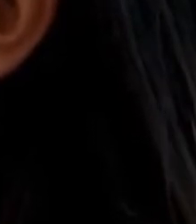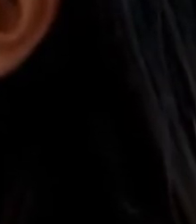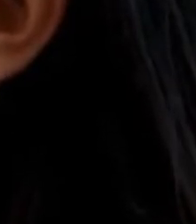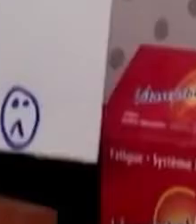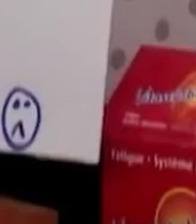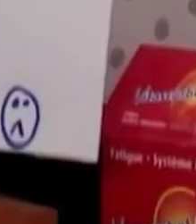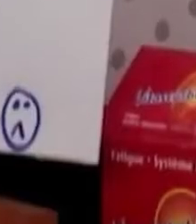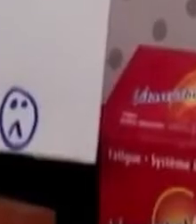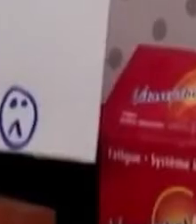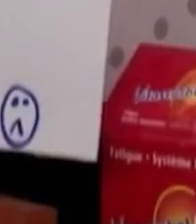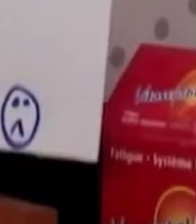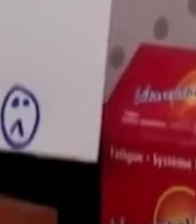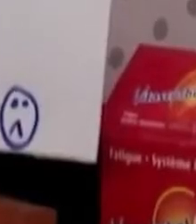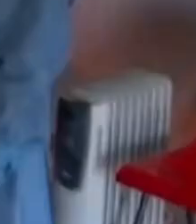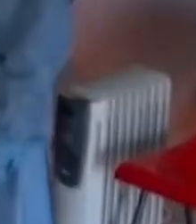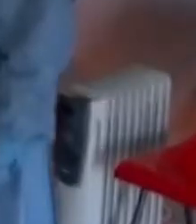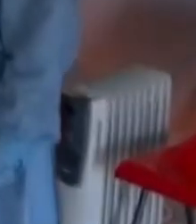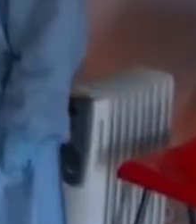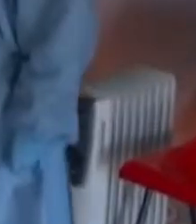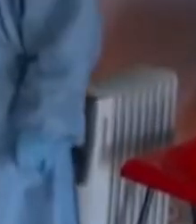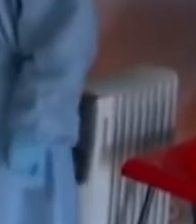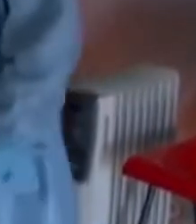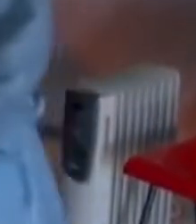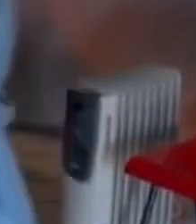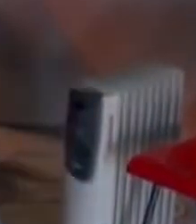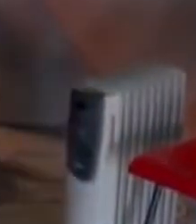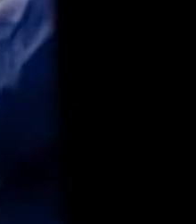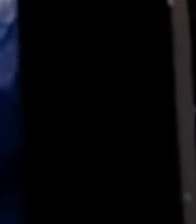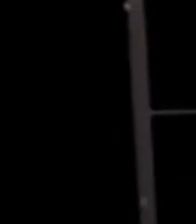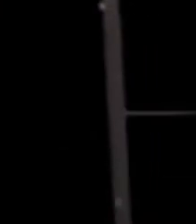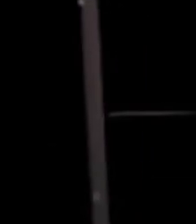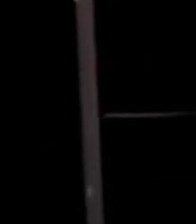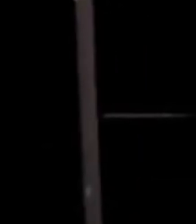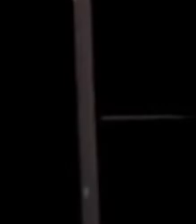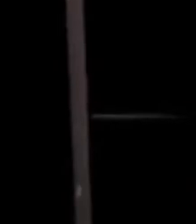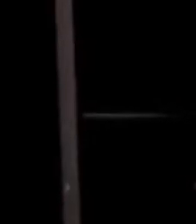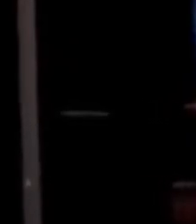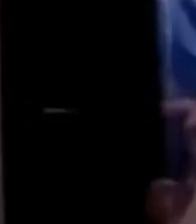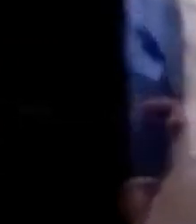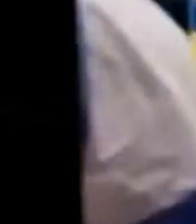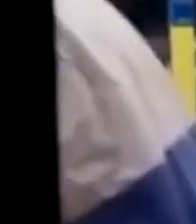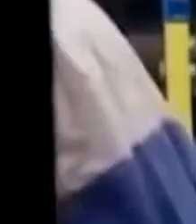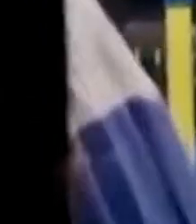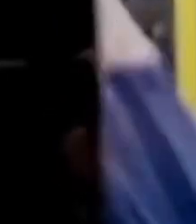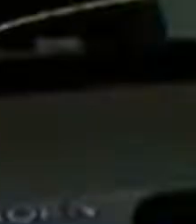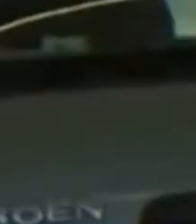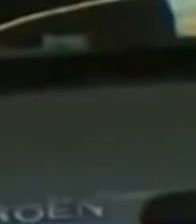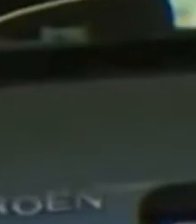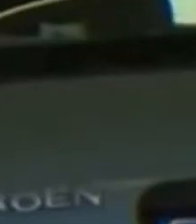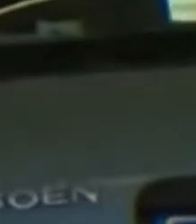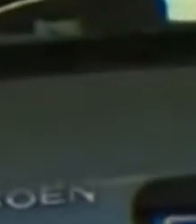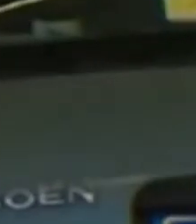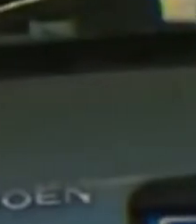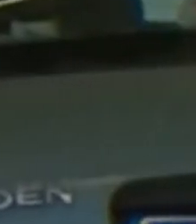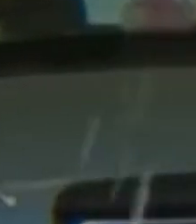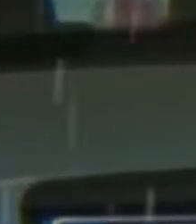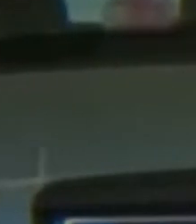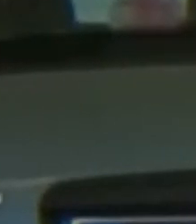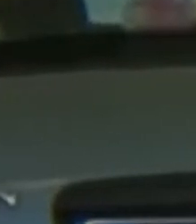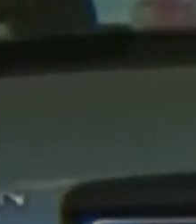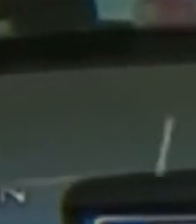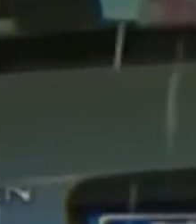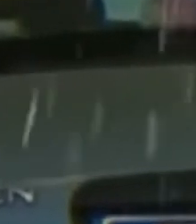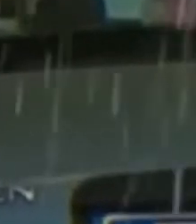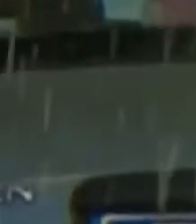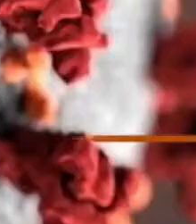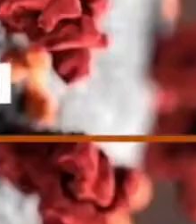e internacional. Coronavirus, la pandemia. Un programa que nos pone al día con lo sucedido en el mundo